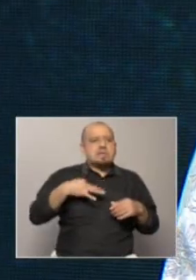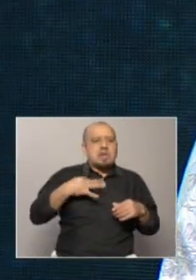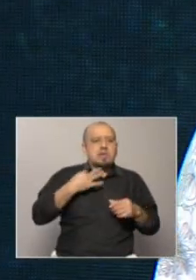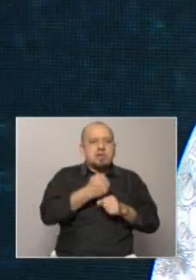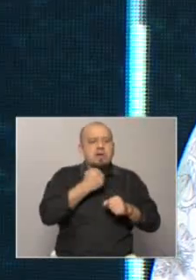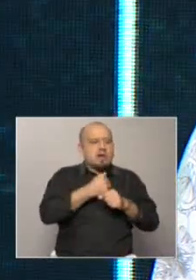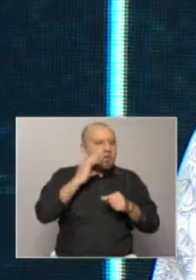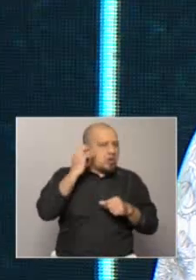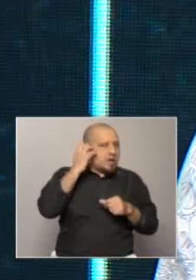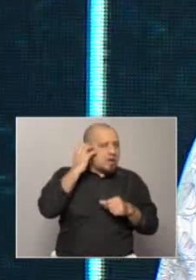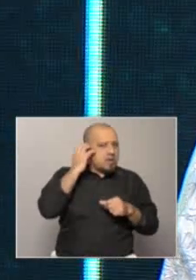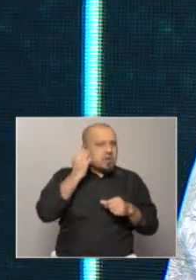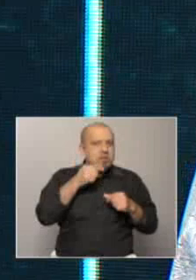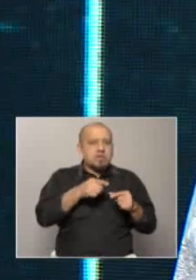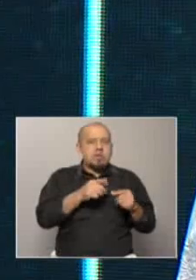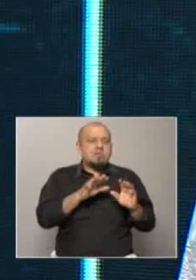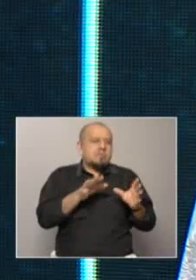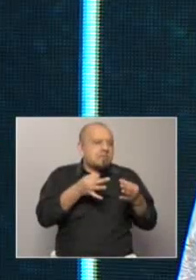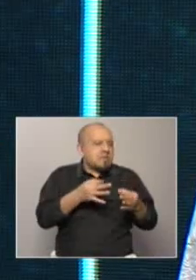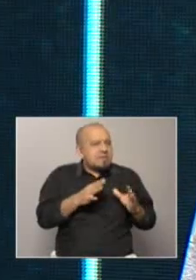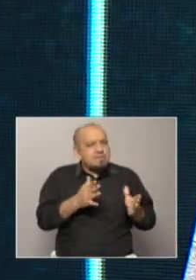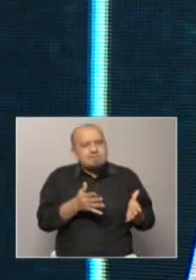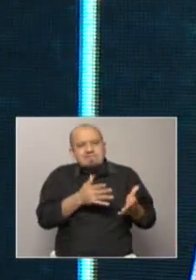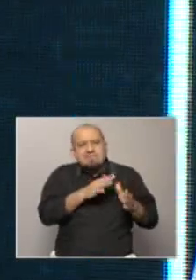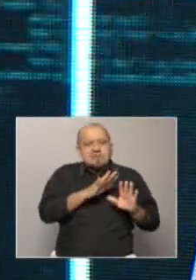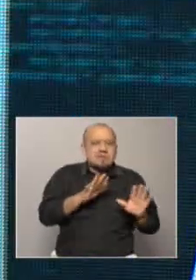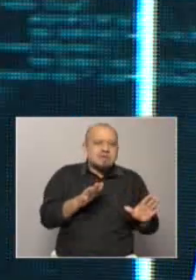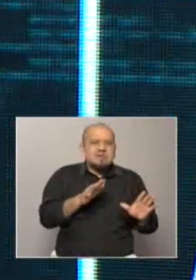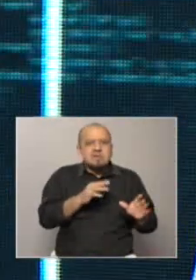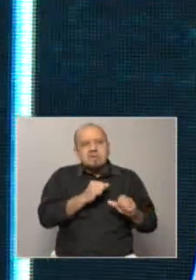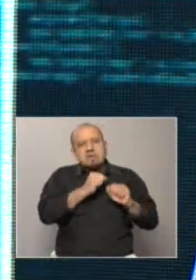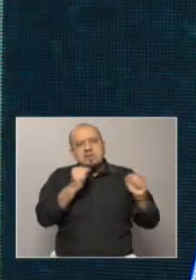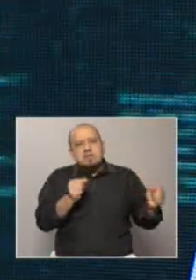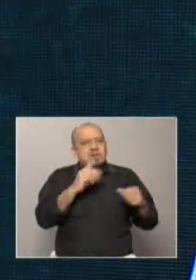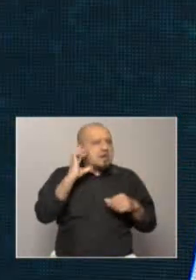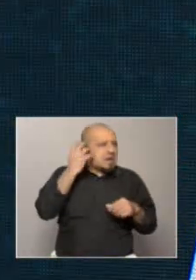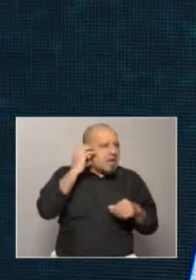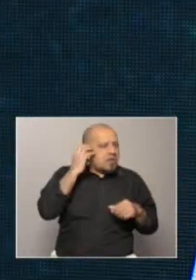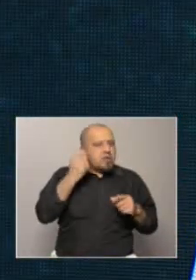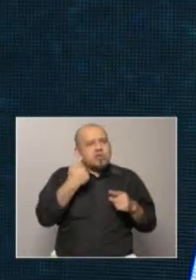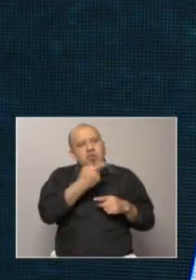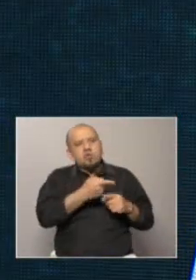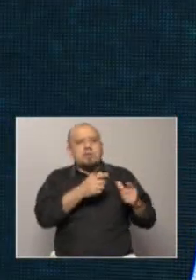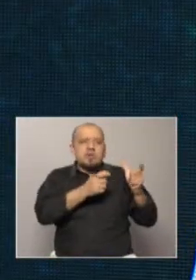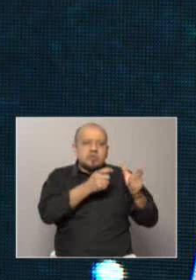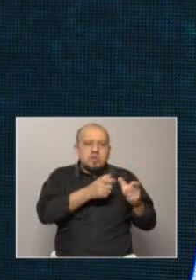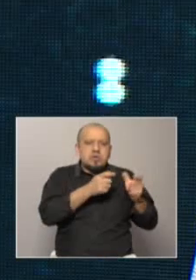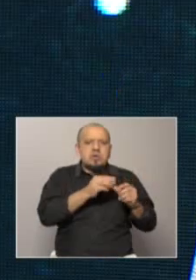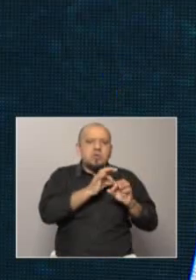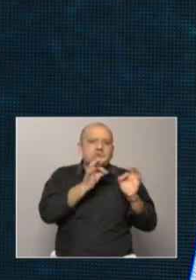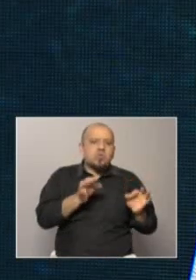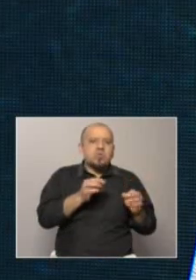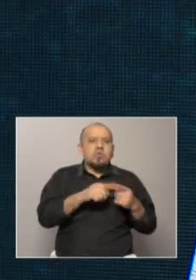en radio como a ese nivel, y la verdad que en un momento no tenía más ganas de levantarme ya escuchando radio de colegas o